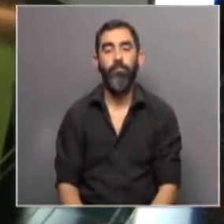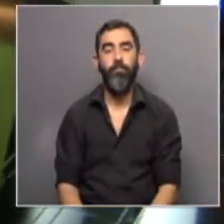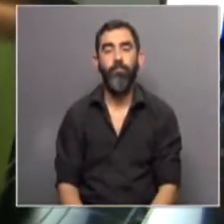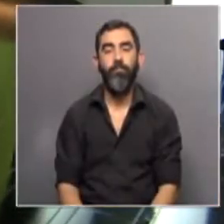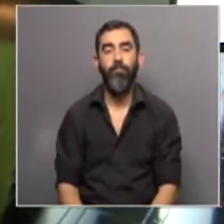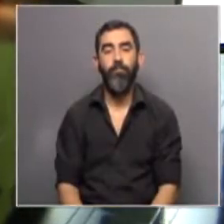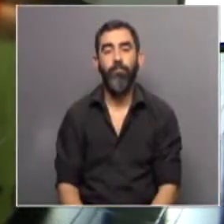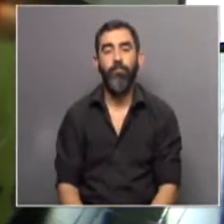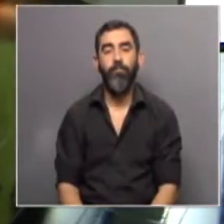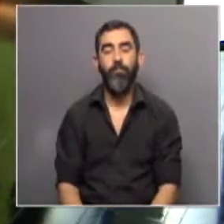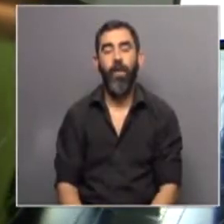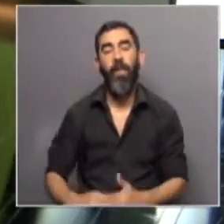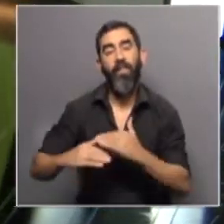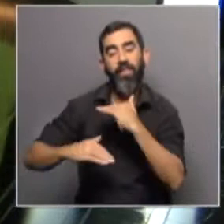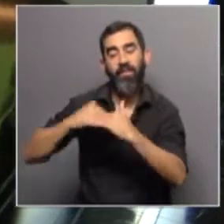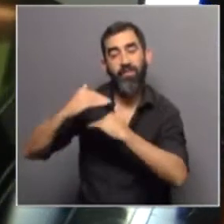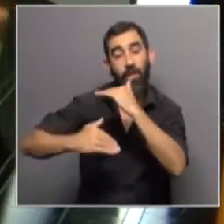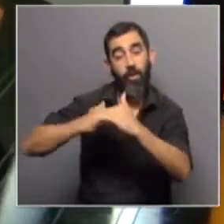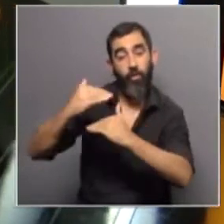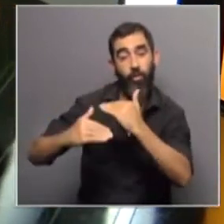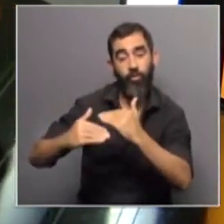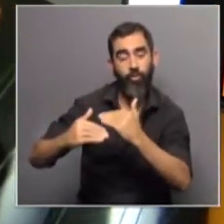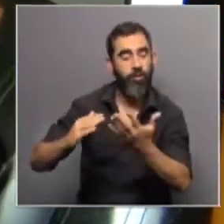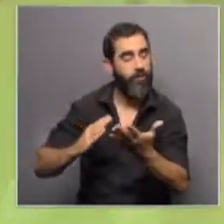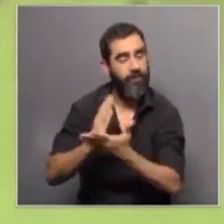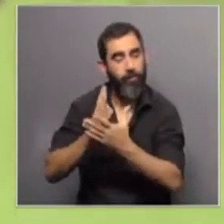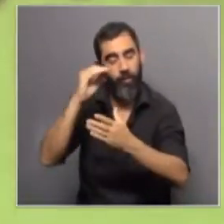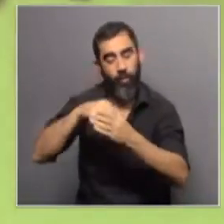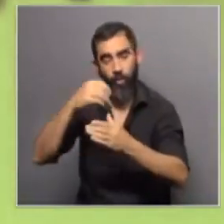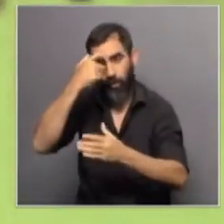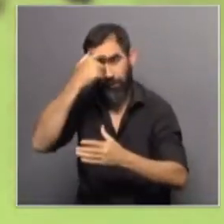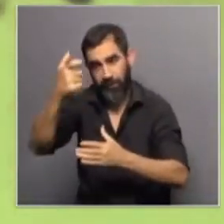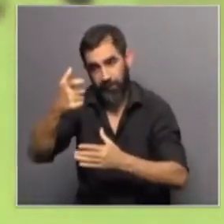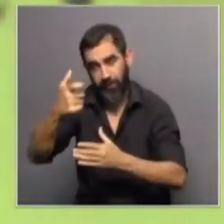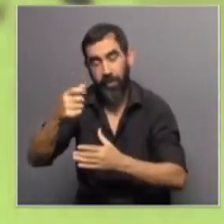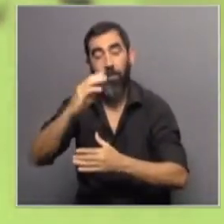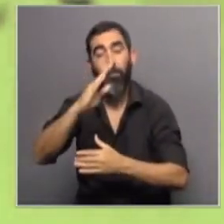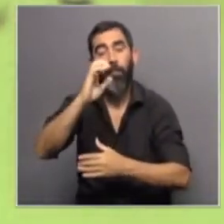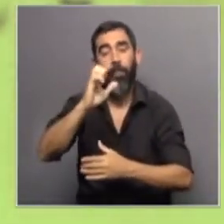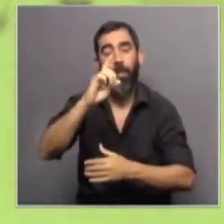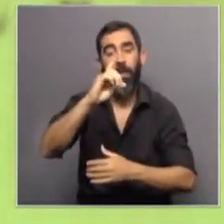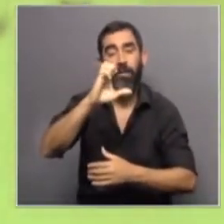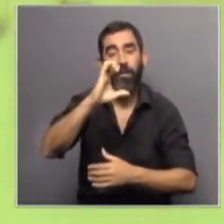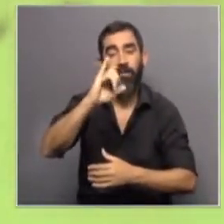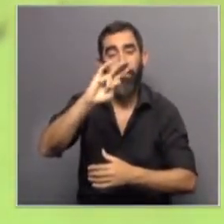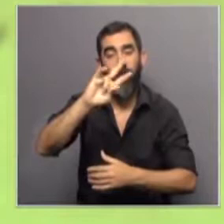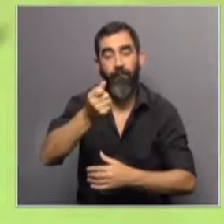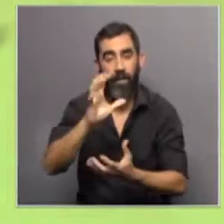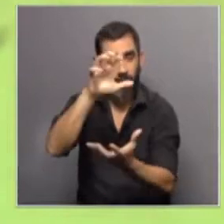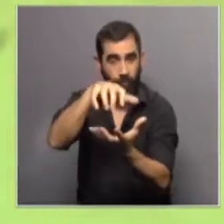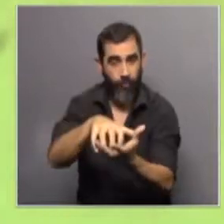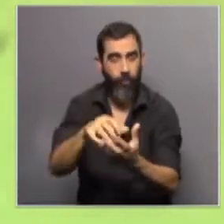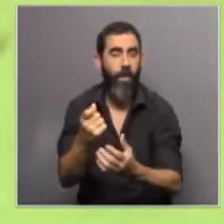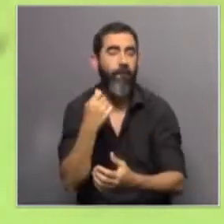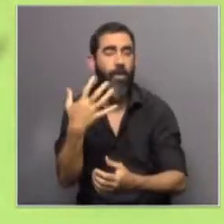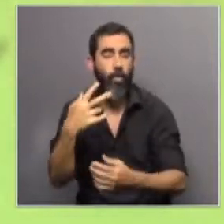El camino del desarrollo pasa por la ciencia. Un área del PDCIVA, la Unidad de Valorización